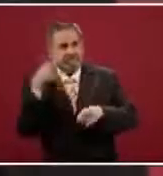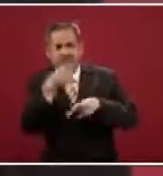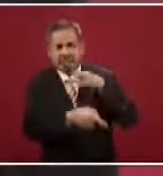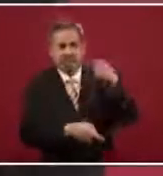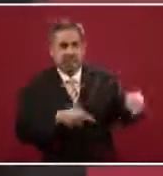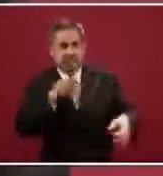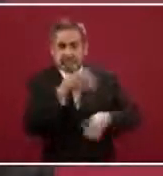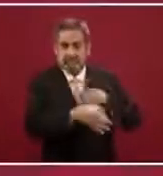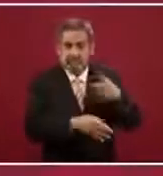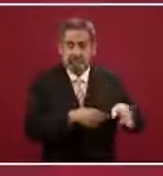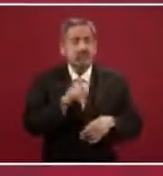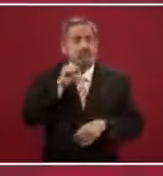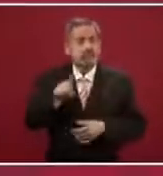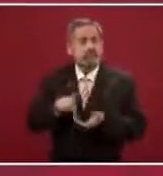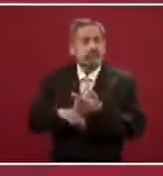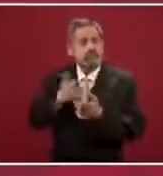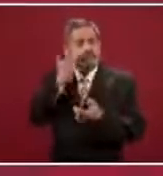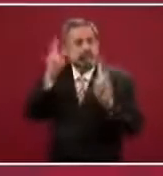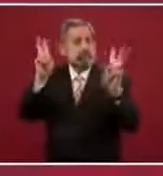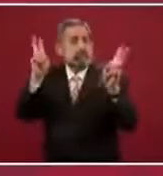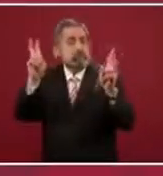fueron los intelectuales